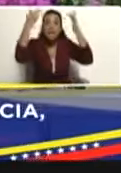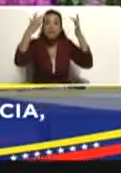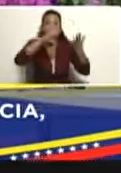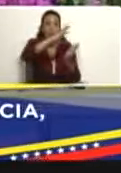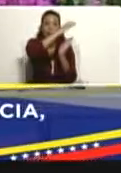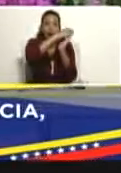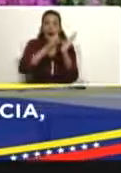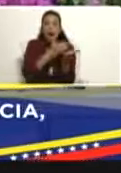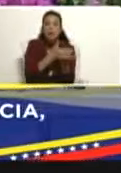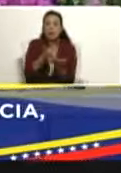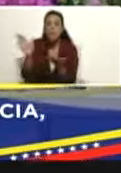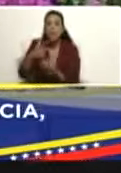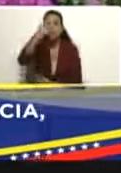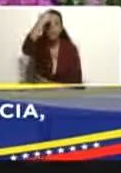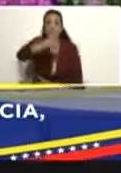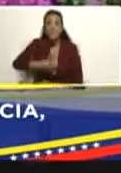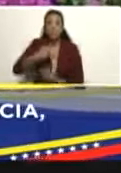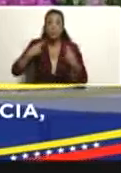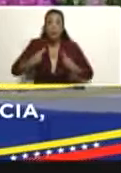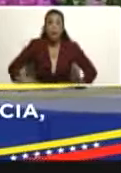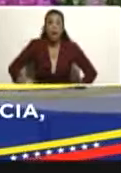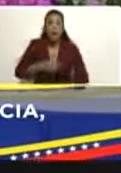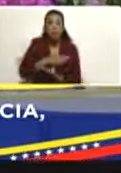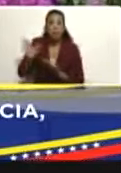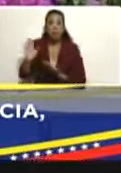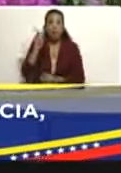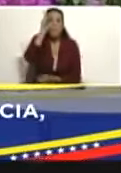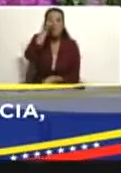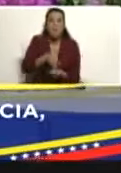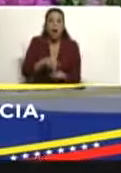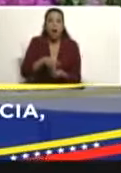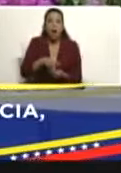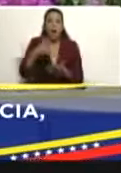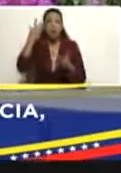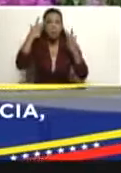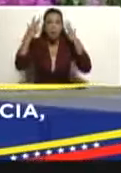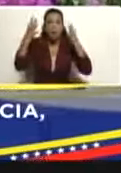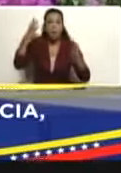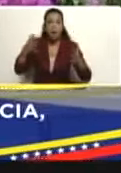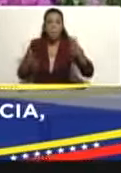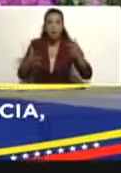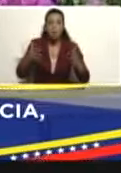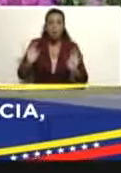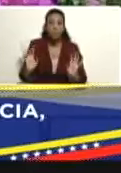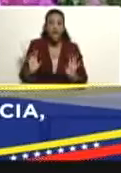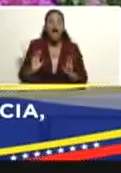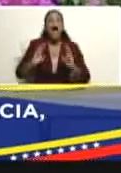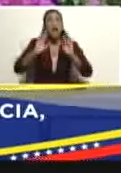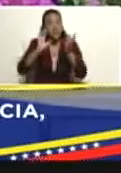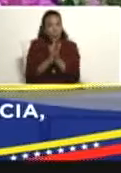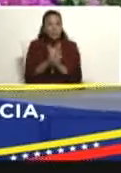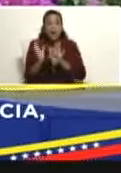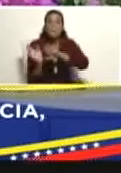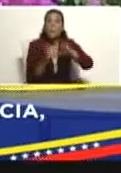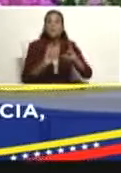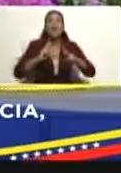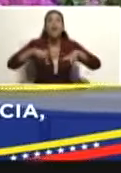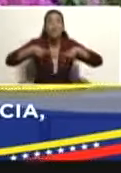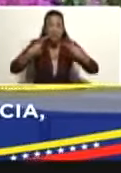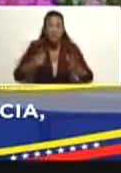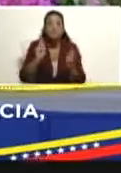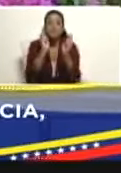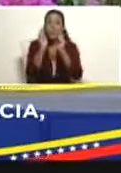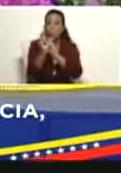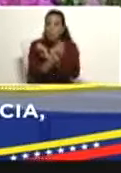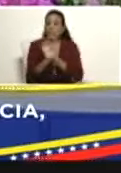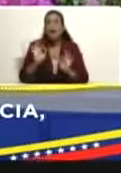artificial. Así que el cuarto vértice de la Venezuela hacia la transformación digital